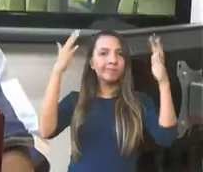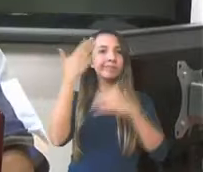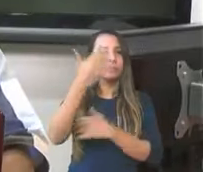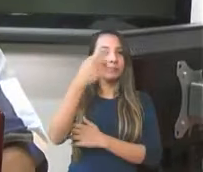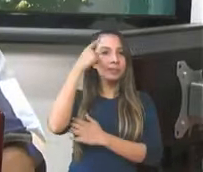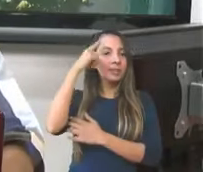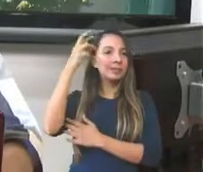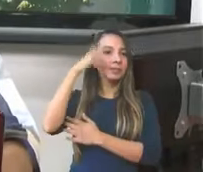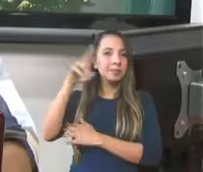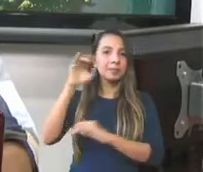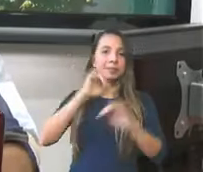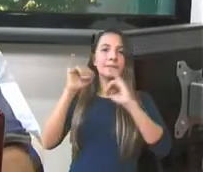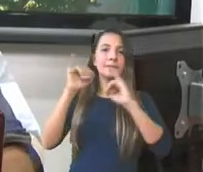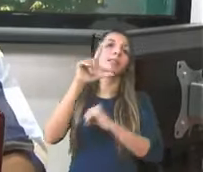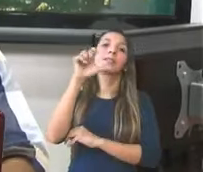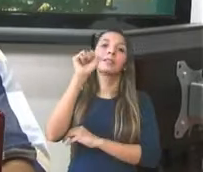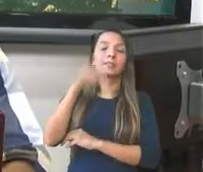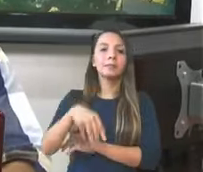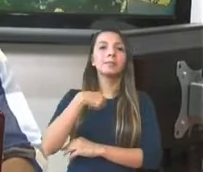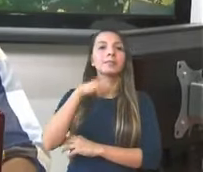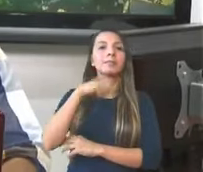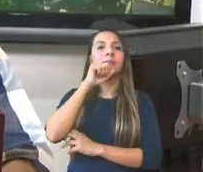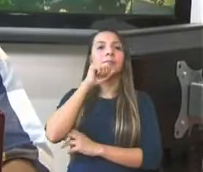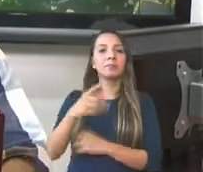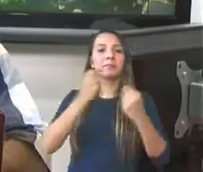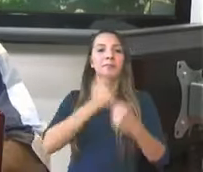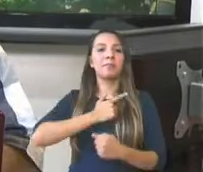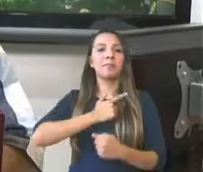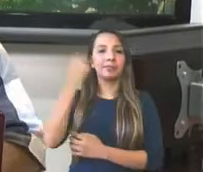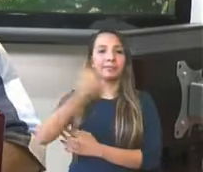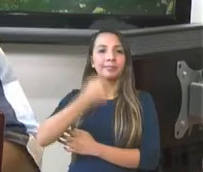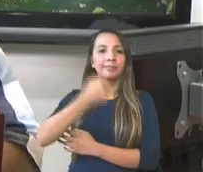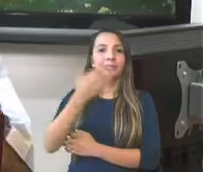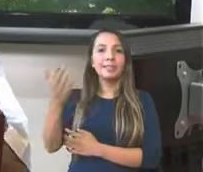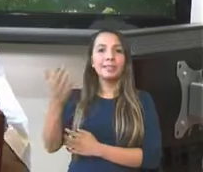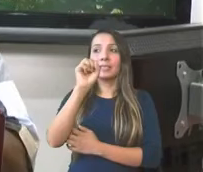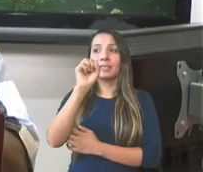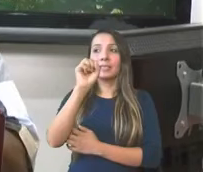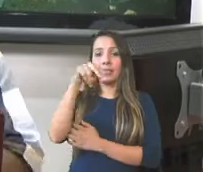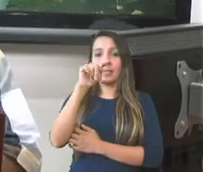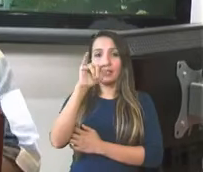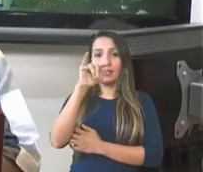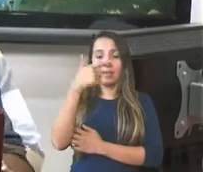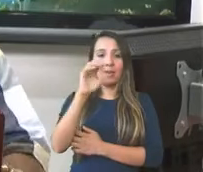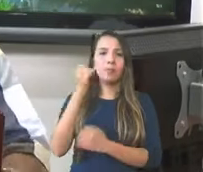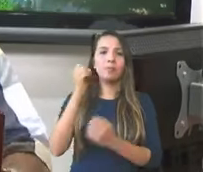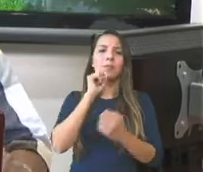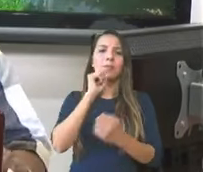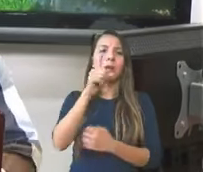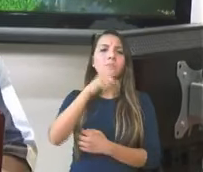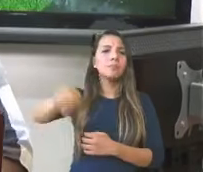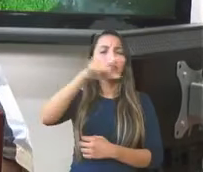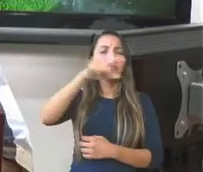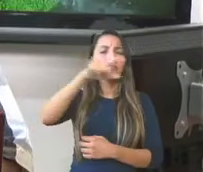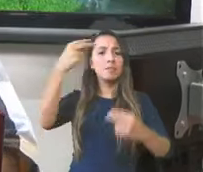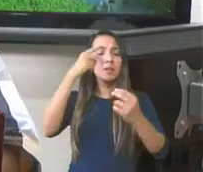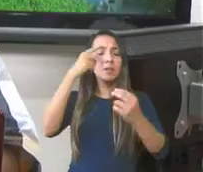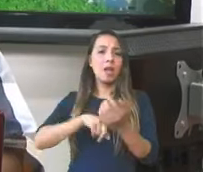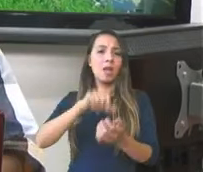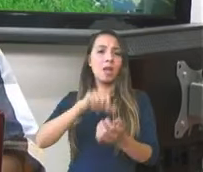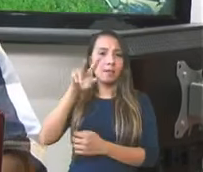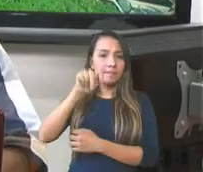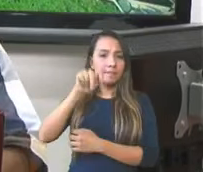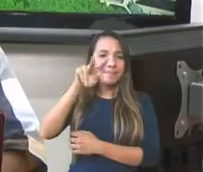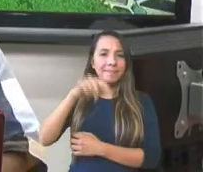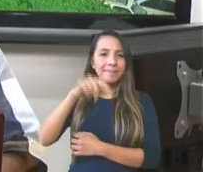Rosalba, intérprete de lengua de señas mexicana. Saludo también con mucho gusto a Santiago, les saludo a usted que nos ve frente a su televisor,